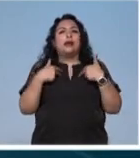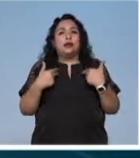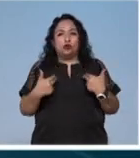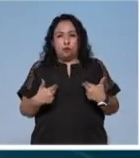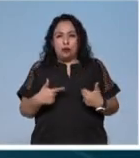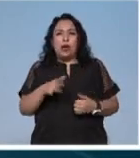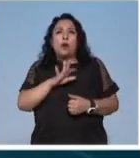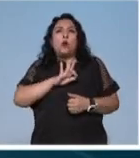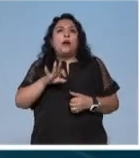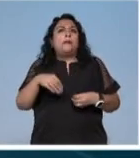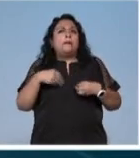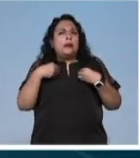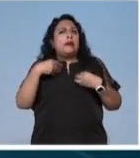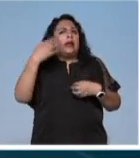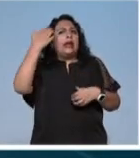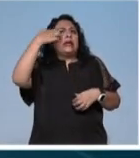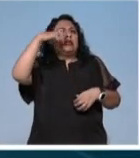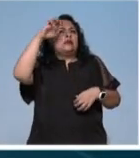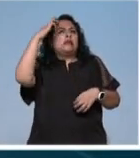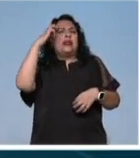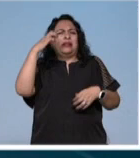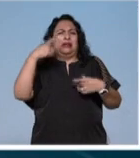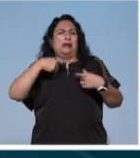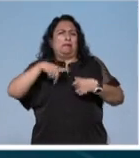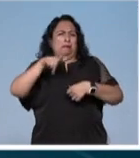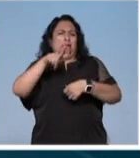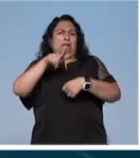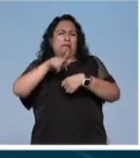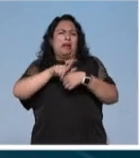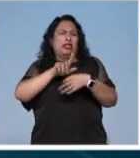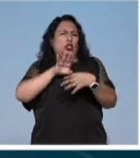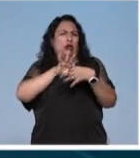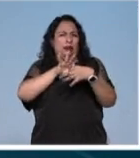que permiten vivir una experiencia lo más personal posible.